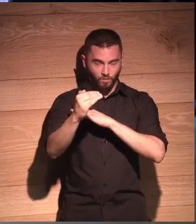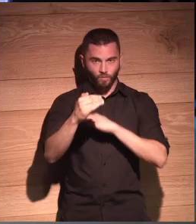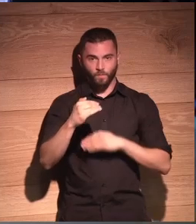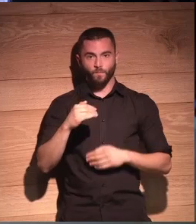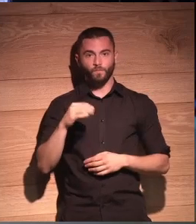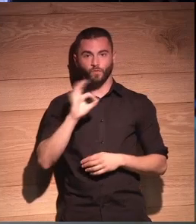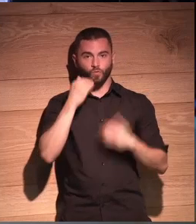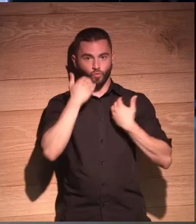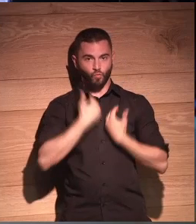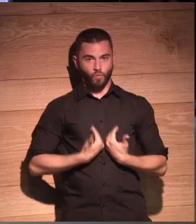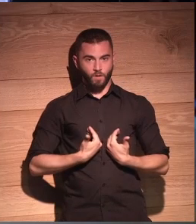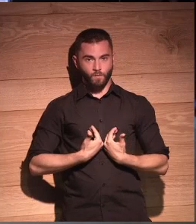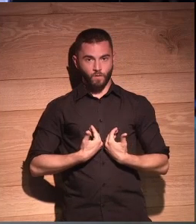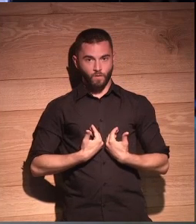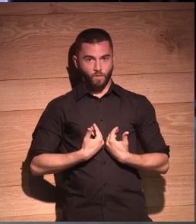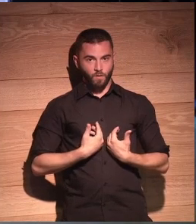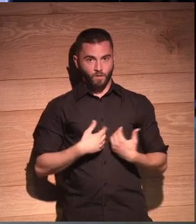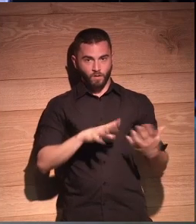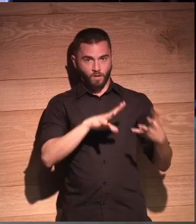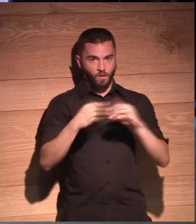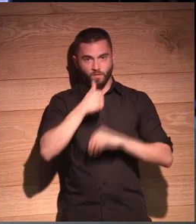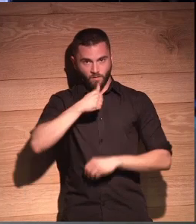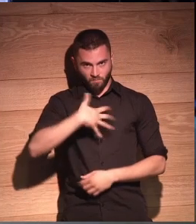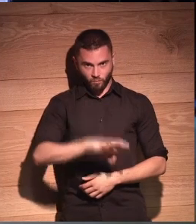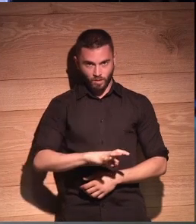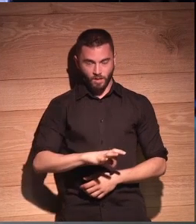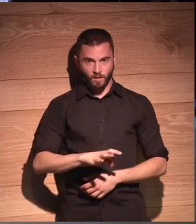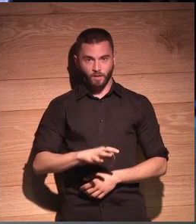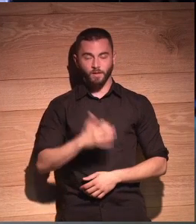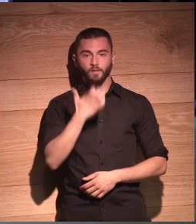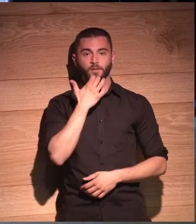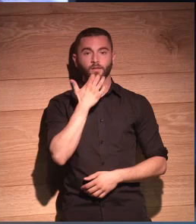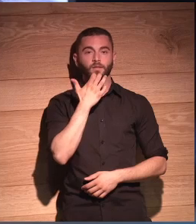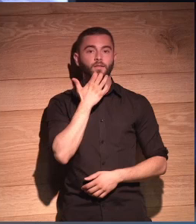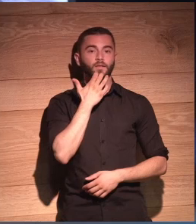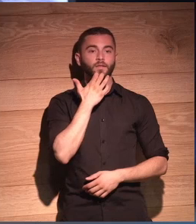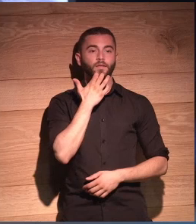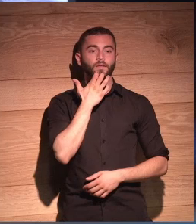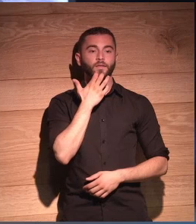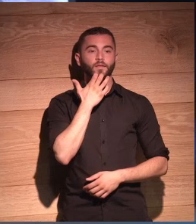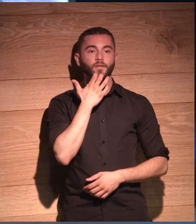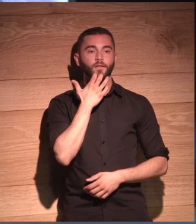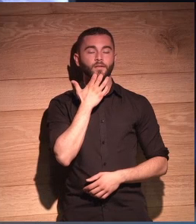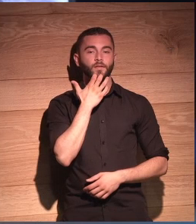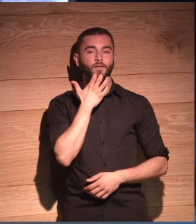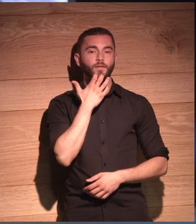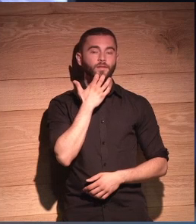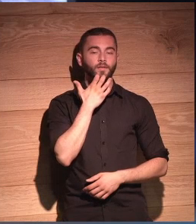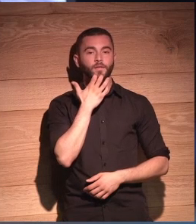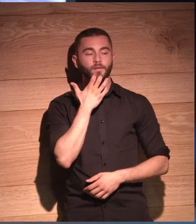que el cuerpo se puede someter si está en esos, pues